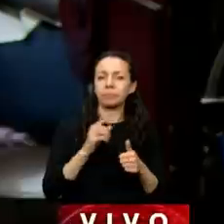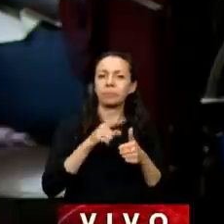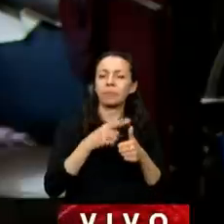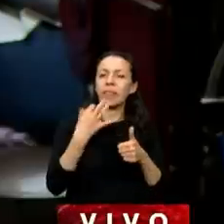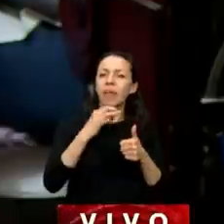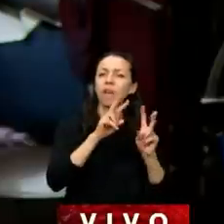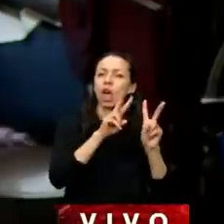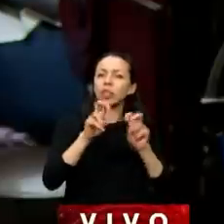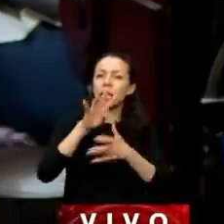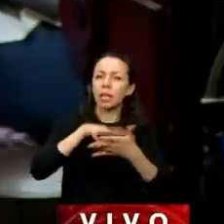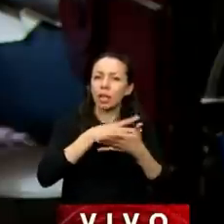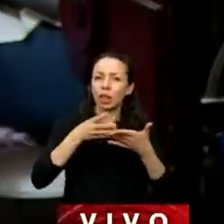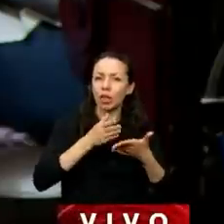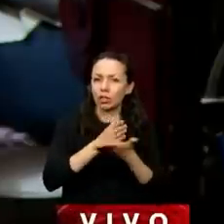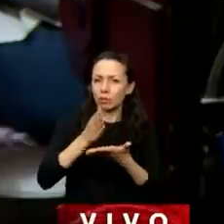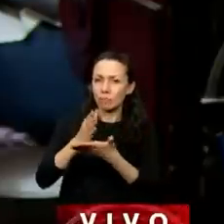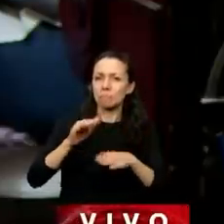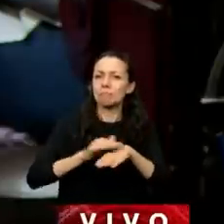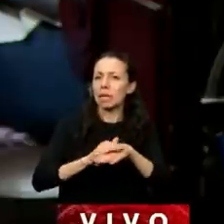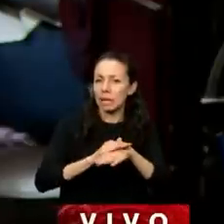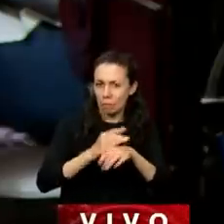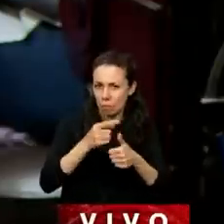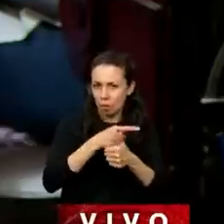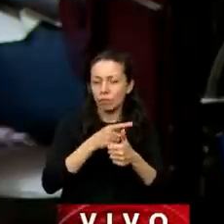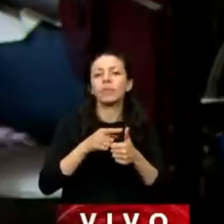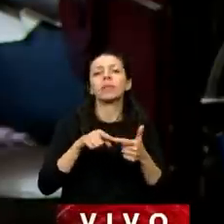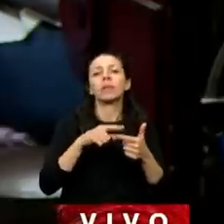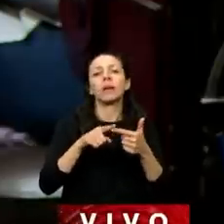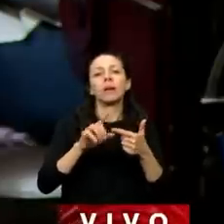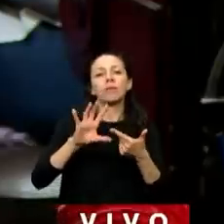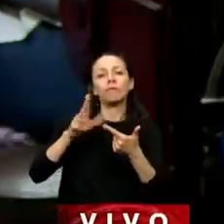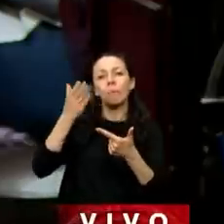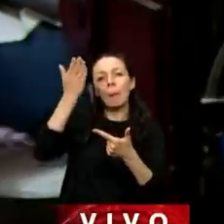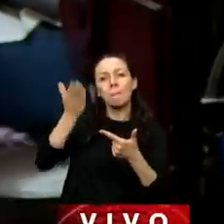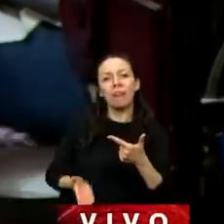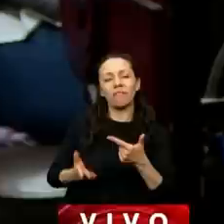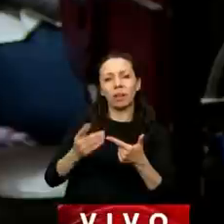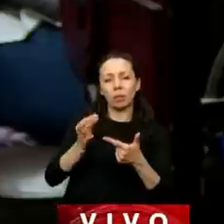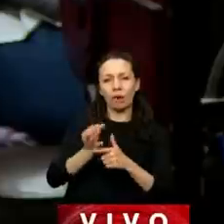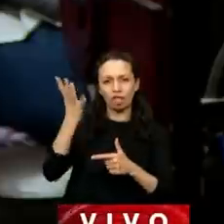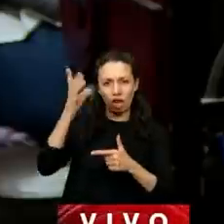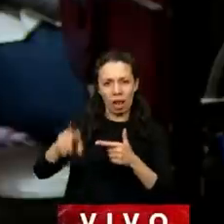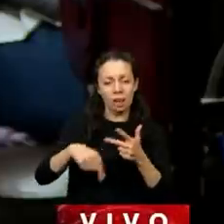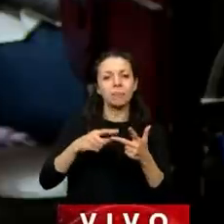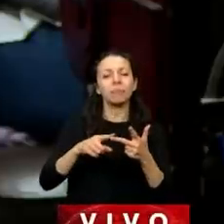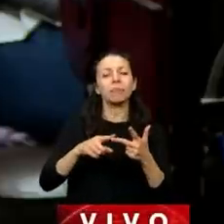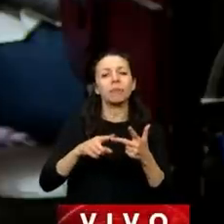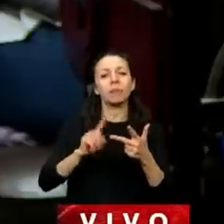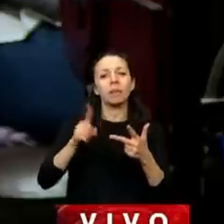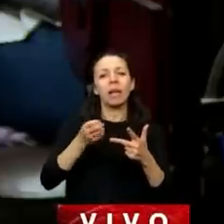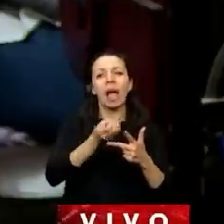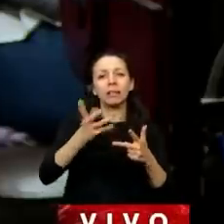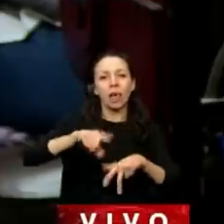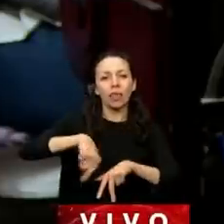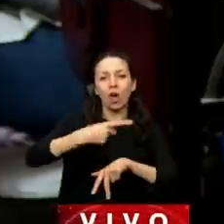contenidos curriculares mínimos. 2, perfil profesional. 3, carga